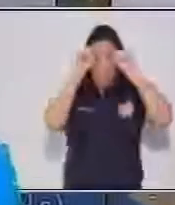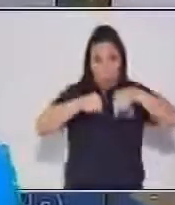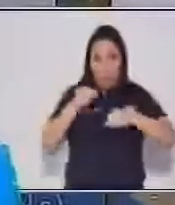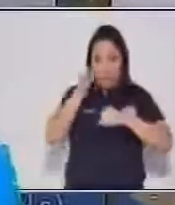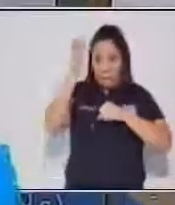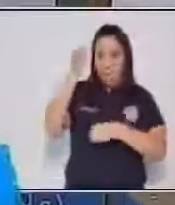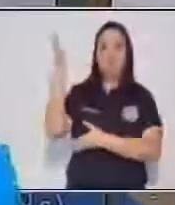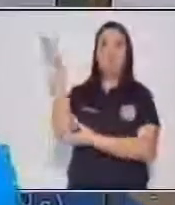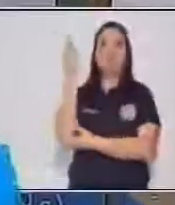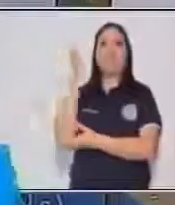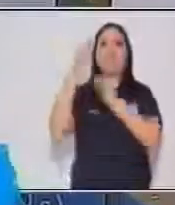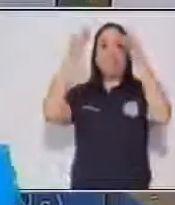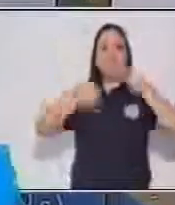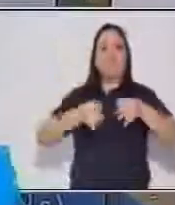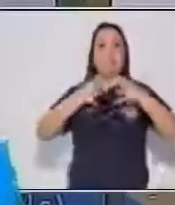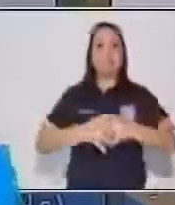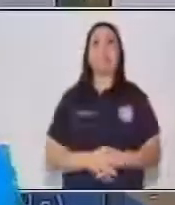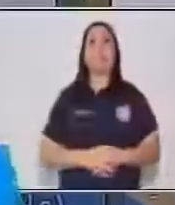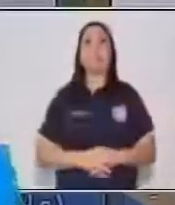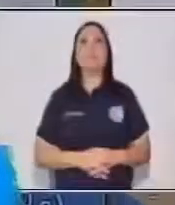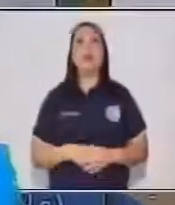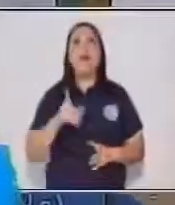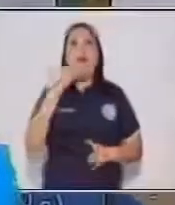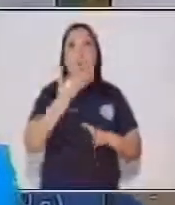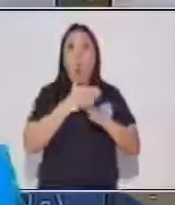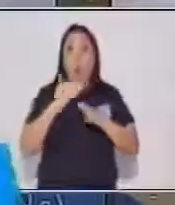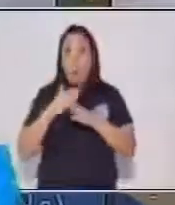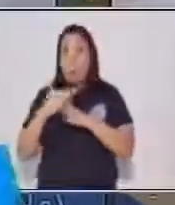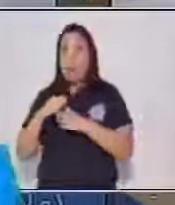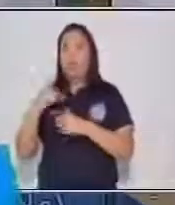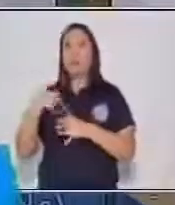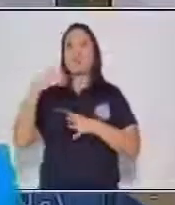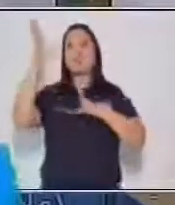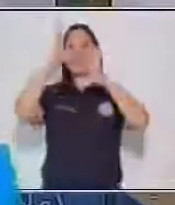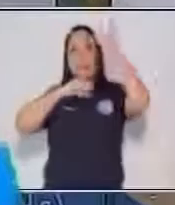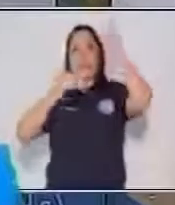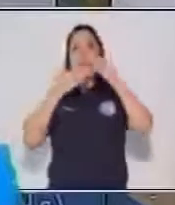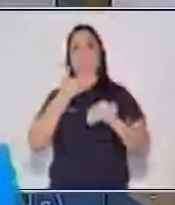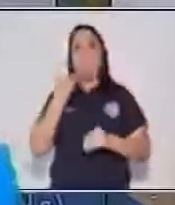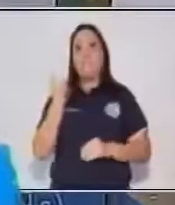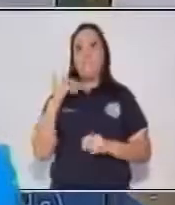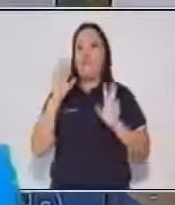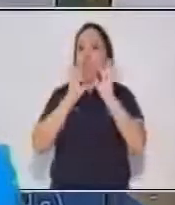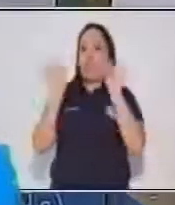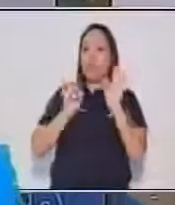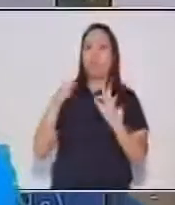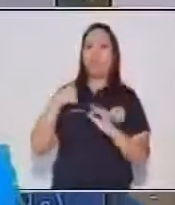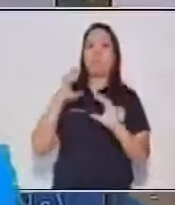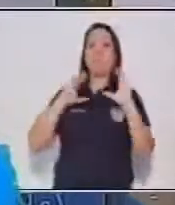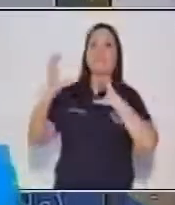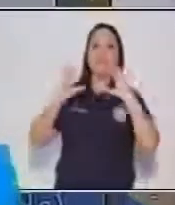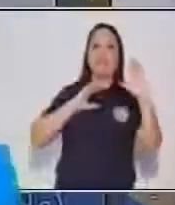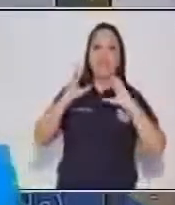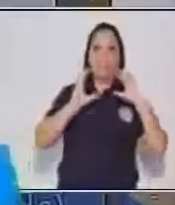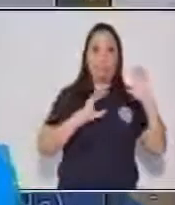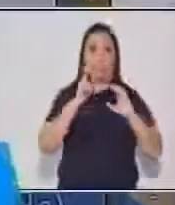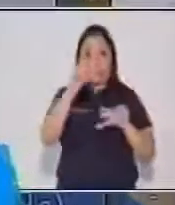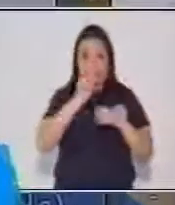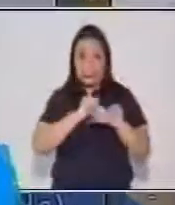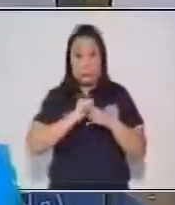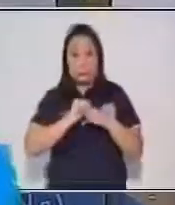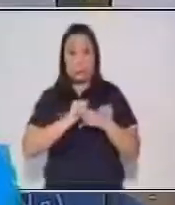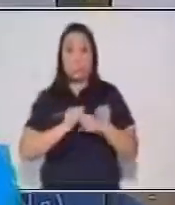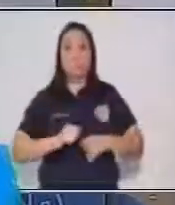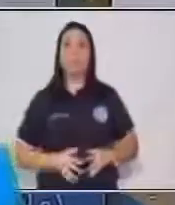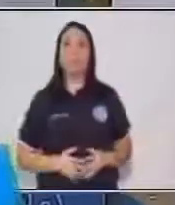realizarla excelente. Comparte tus aprendizajes, que es la mejor forma en la que tú vas a verificar si necesitas repasar